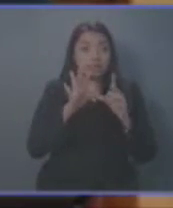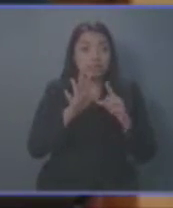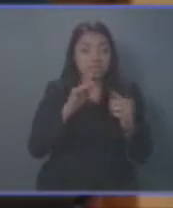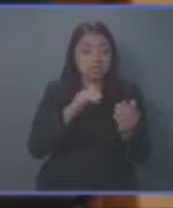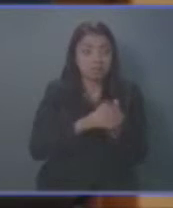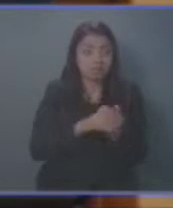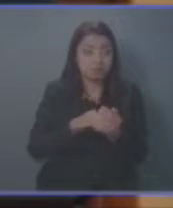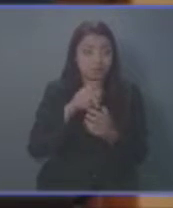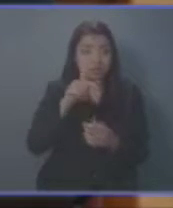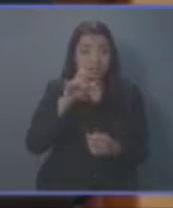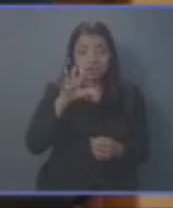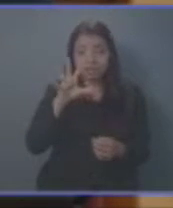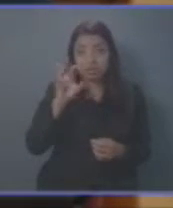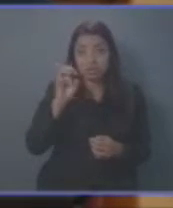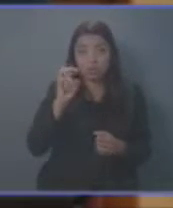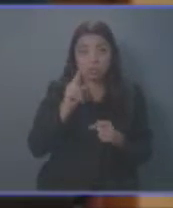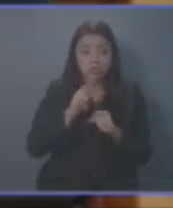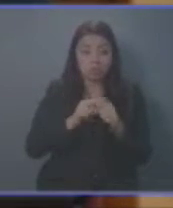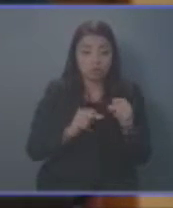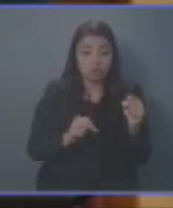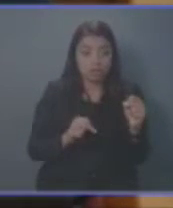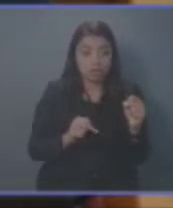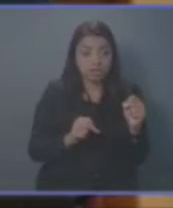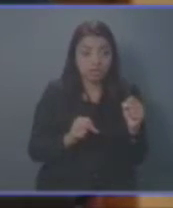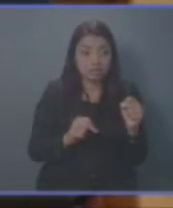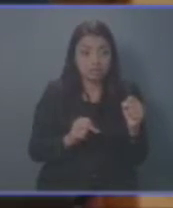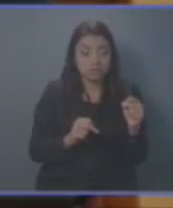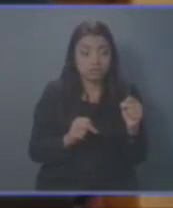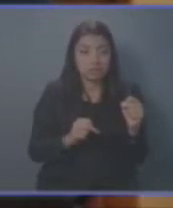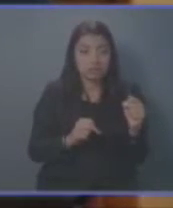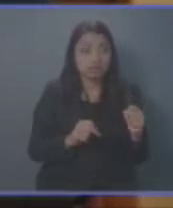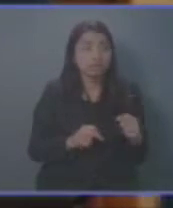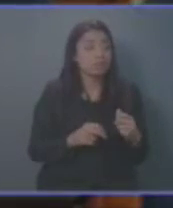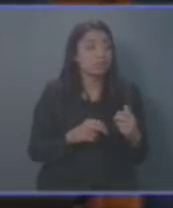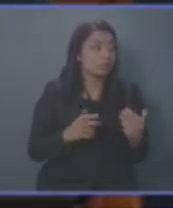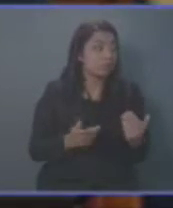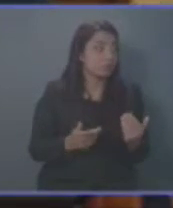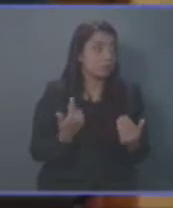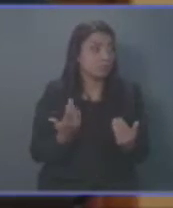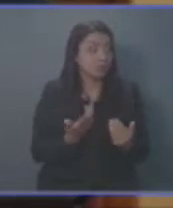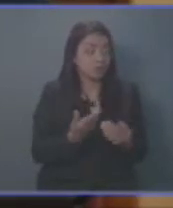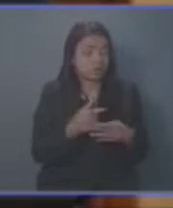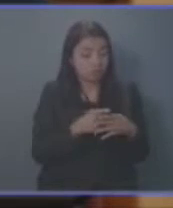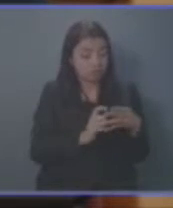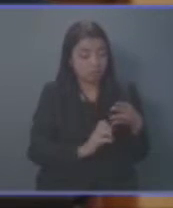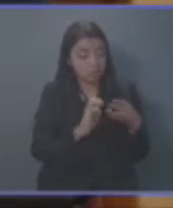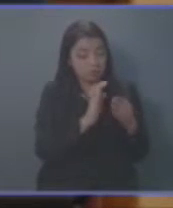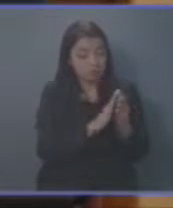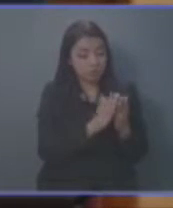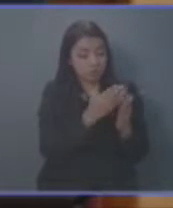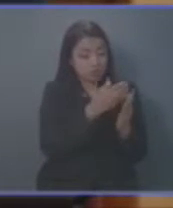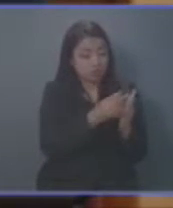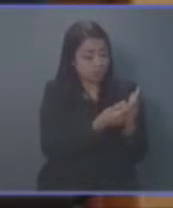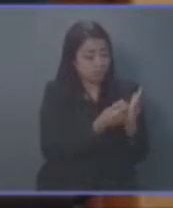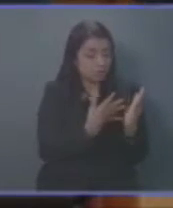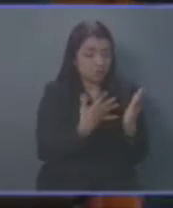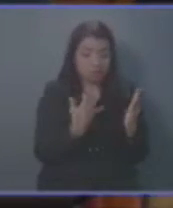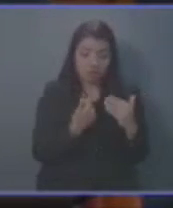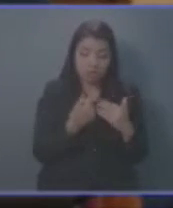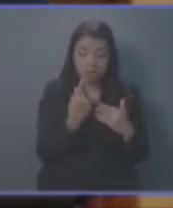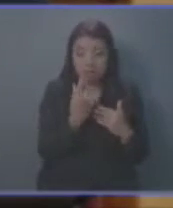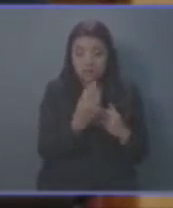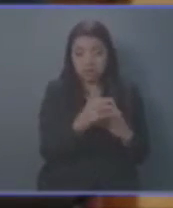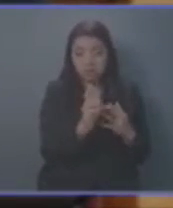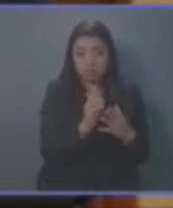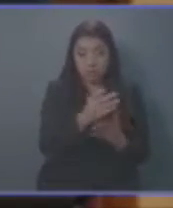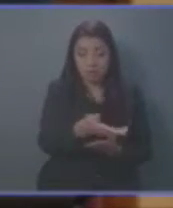$16.150. Por tanto, en uso de sus facultades constitucionales y a iniciativa decreta,